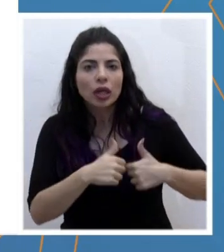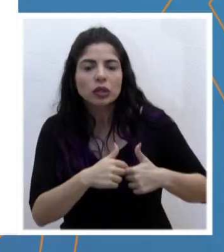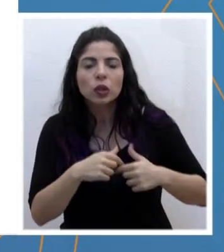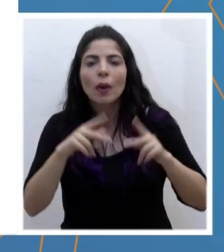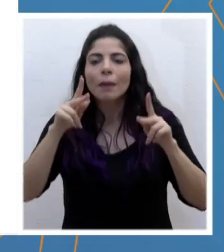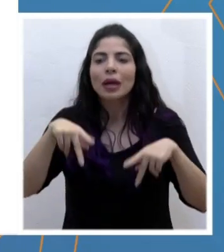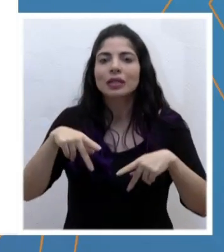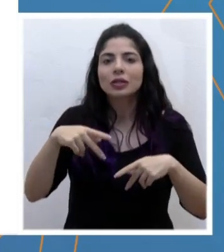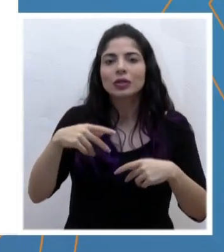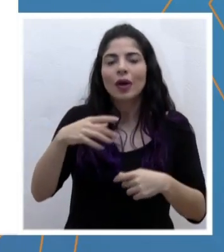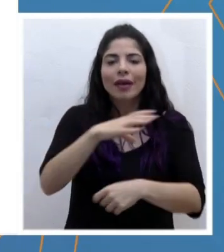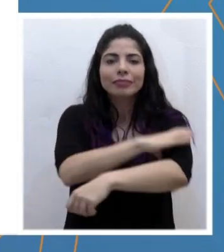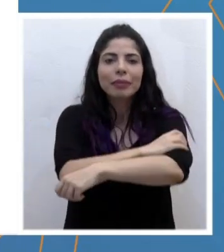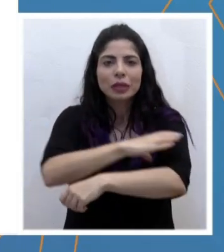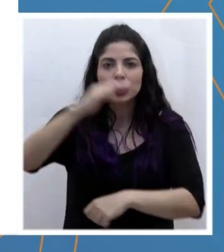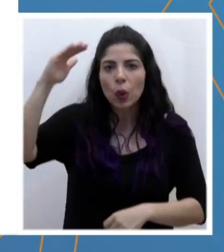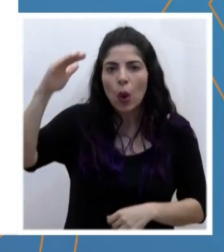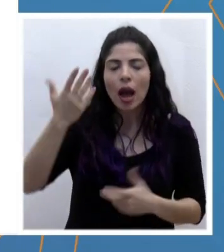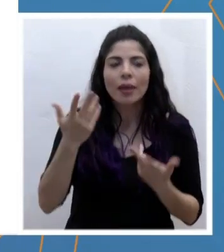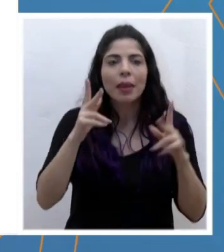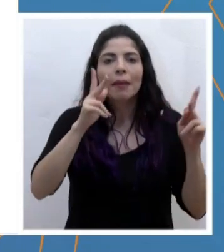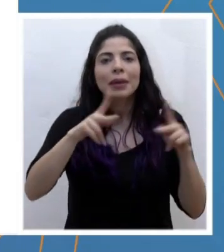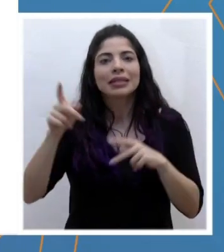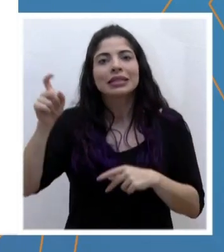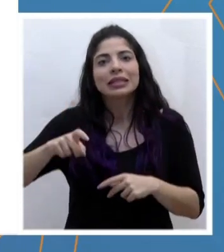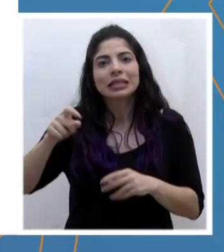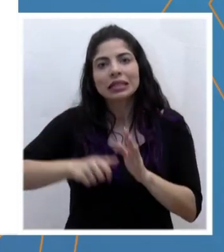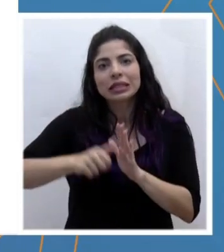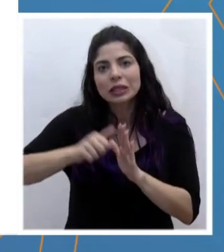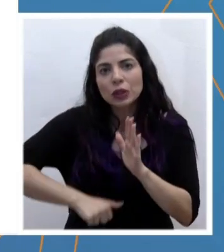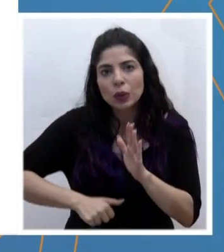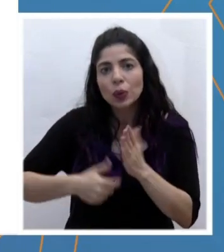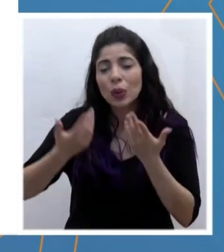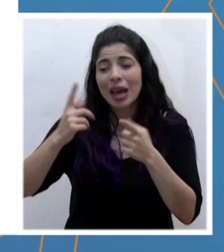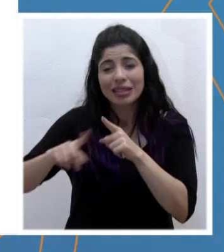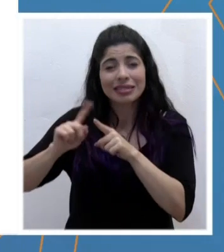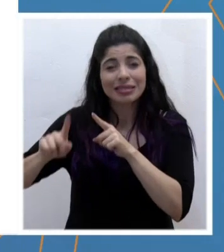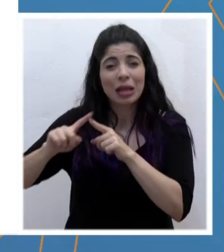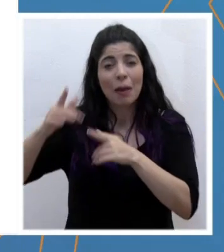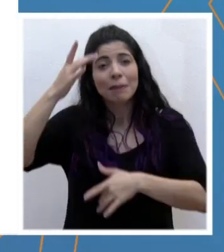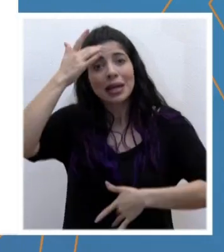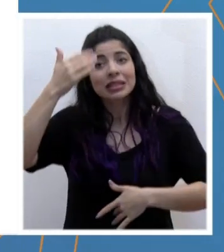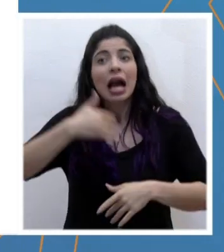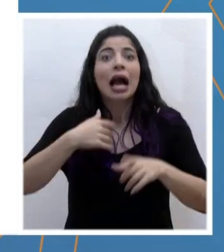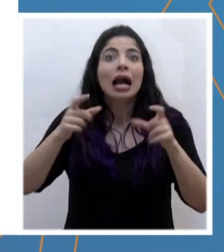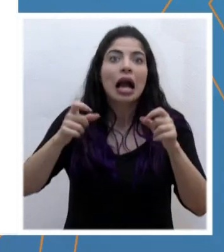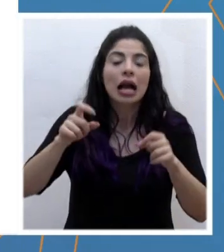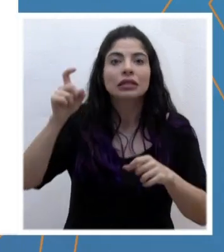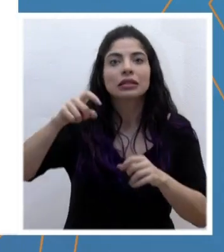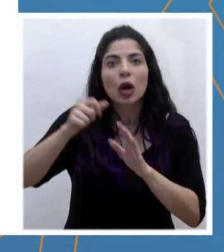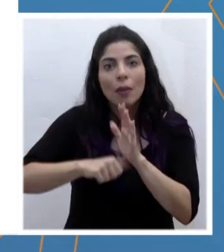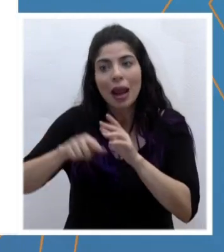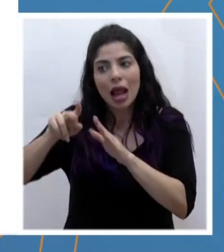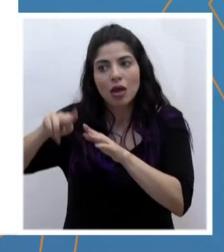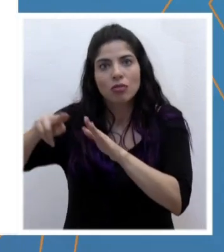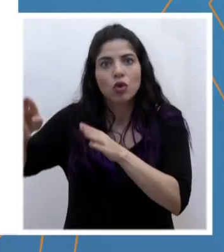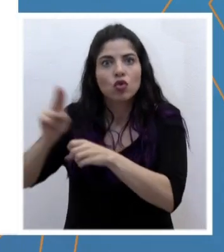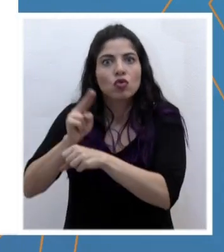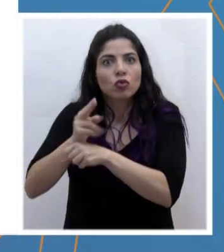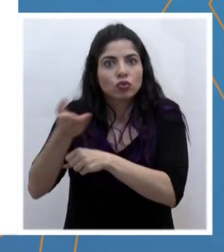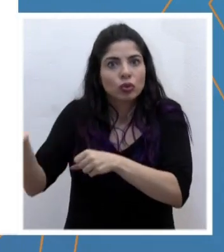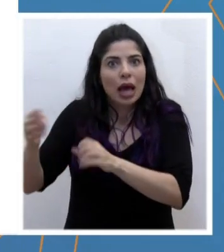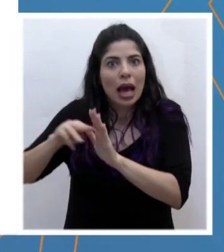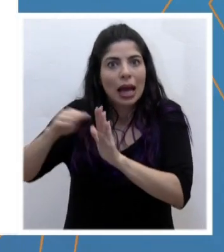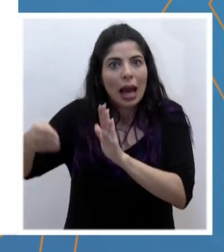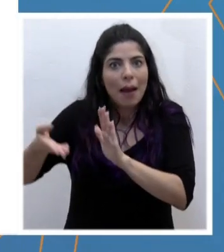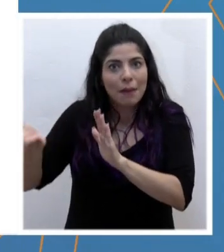con enfermedades como hipertensión, pacientes que requieran una cirugía, pacientes que tengan cáncer y requieran operarse. Estas son las